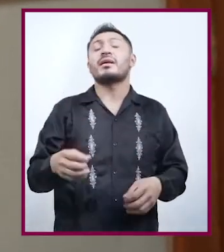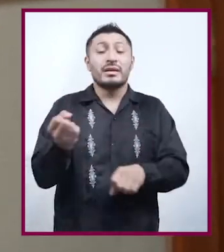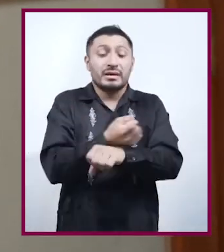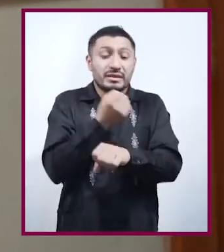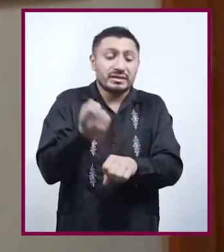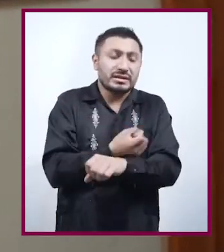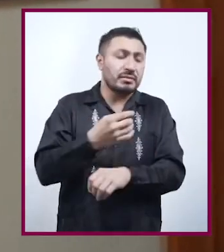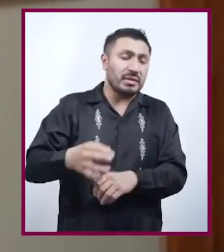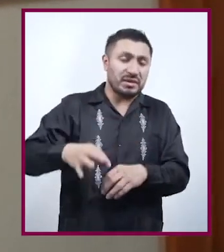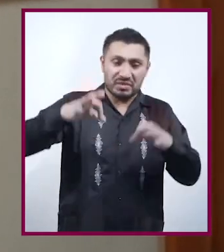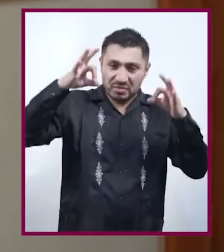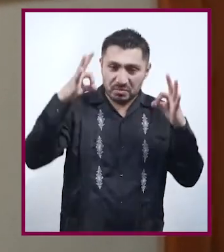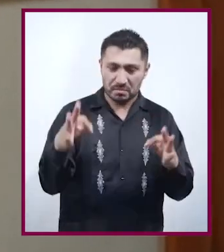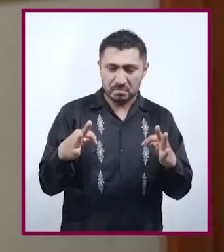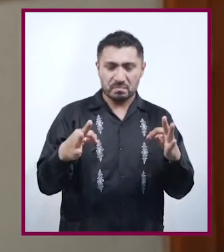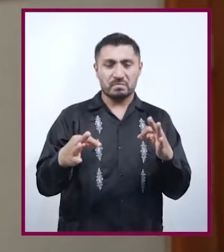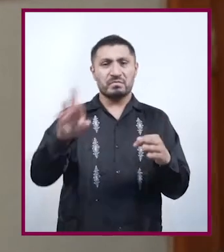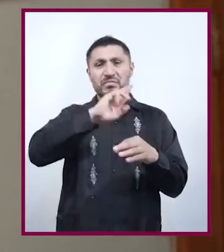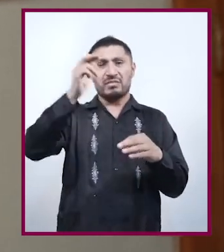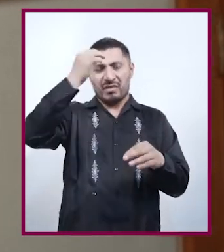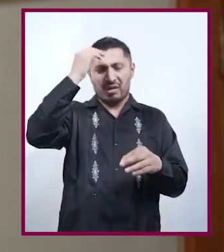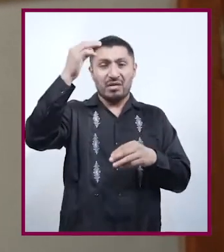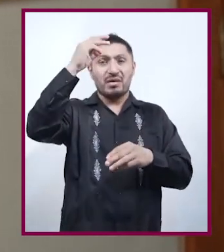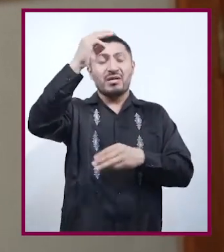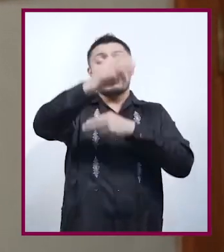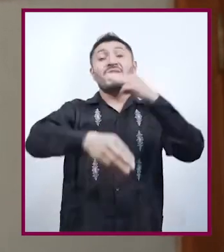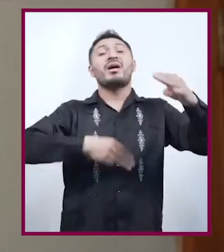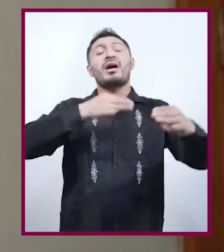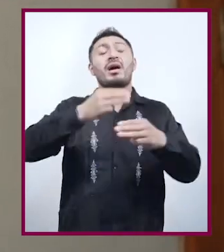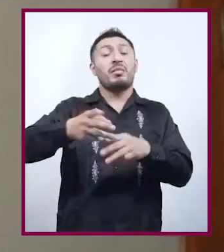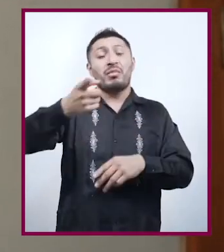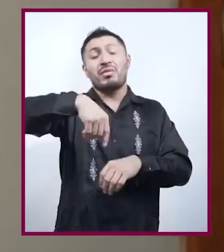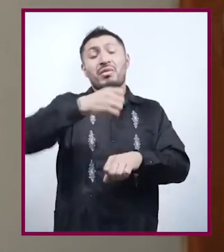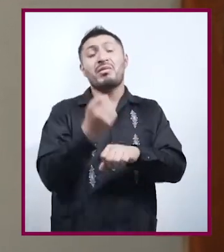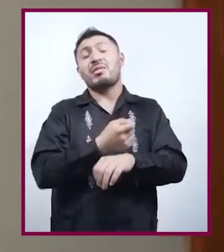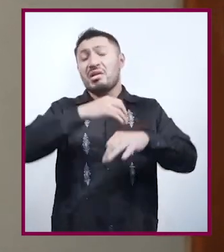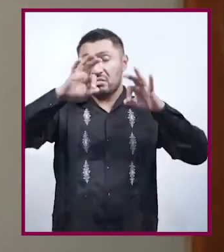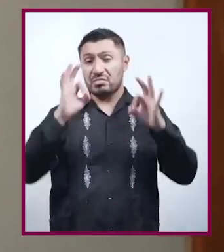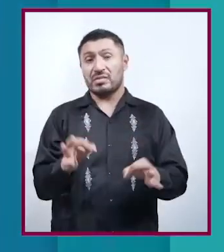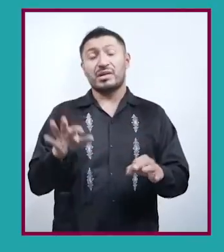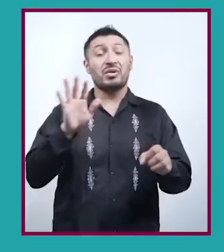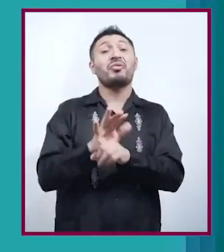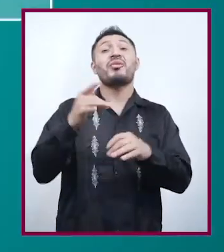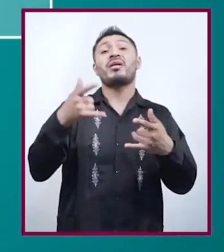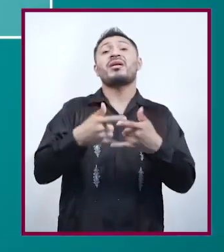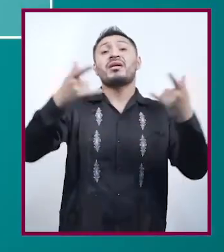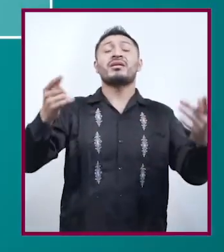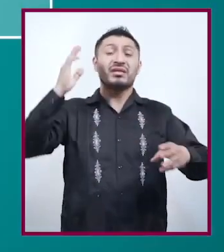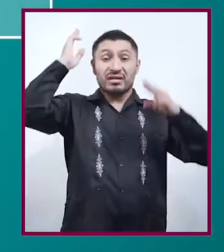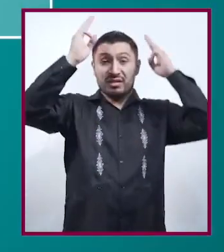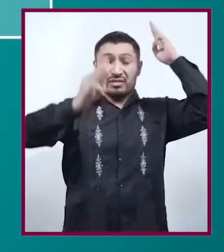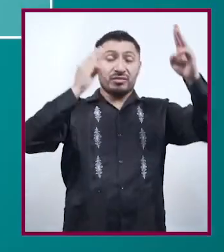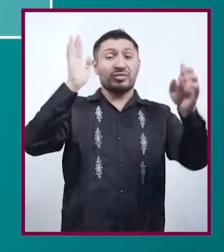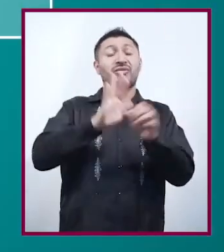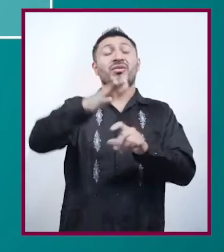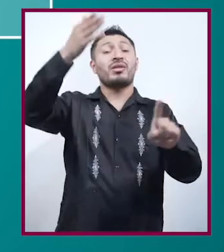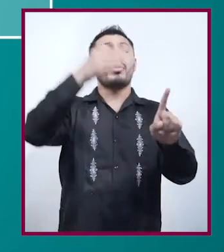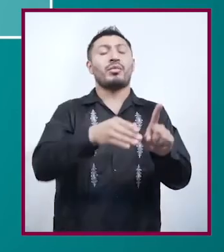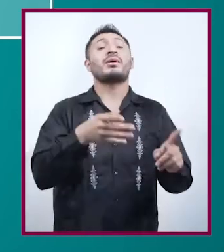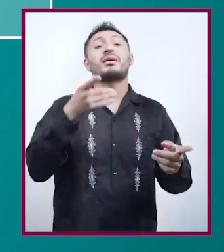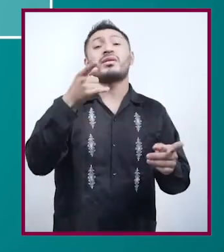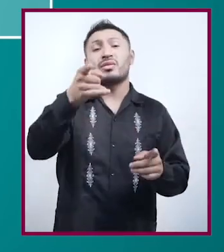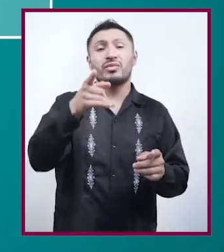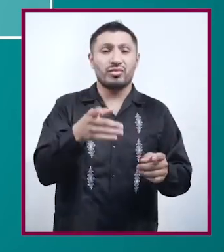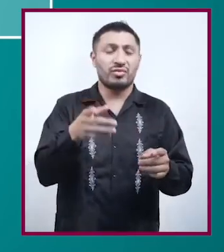zapatos de gran manufactura, reconocidos a nivel mundial por su calidad. ¿Cuál es la historia de este